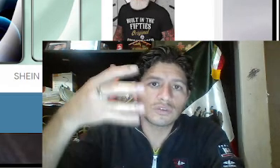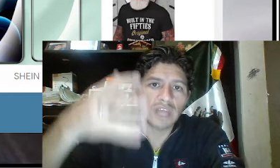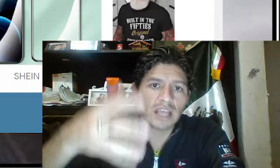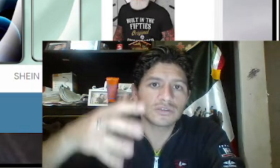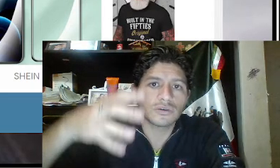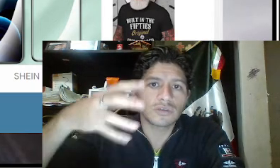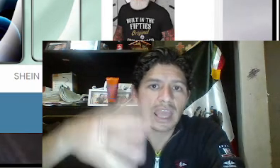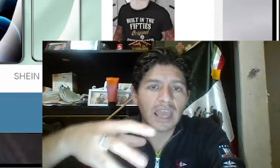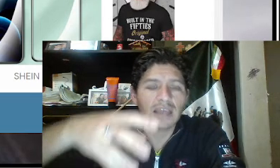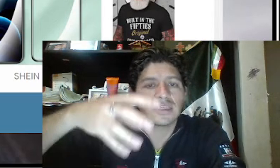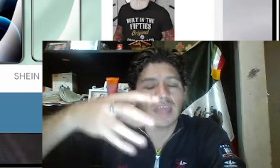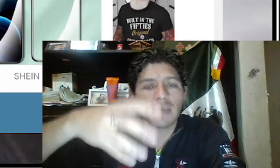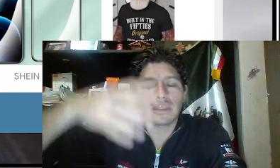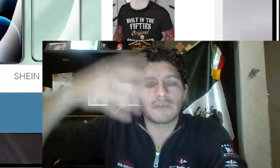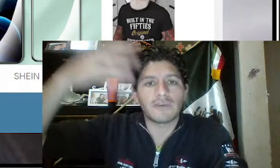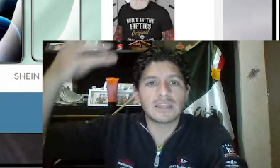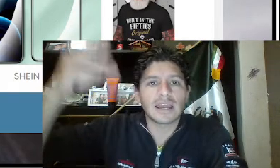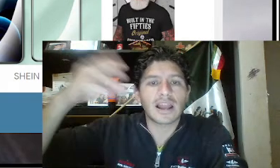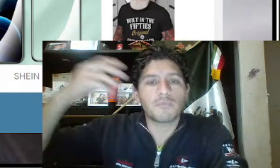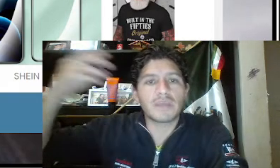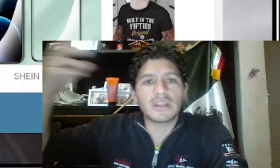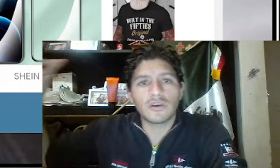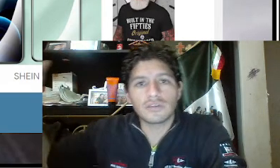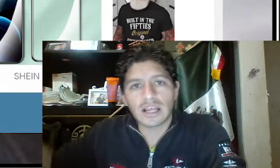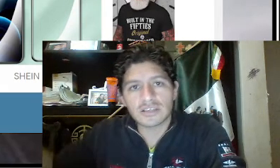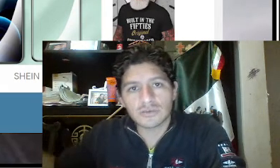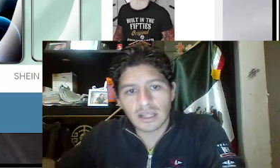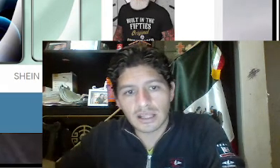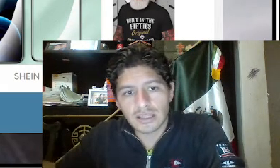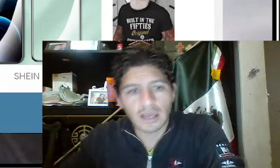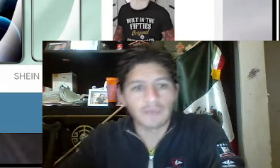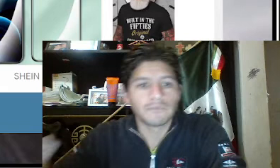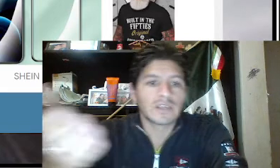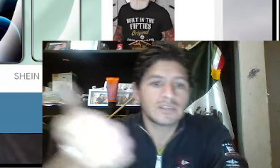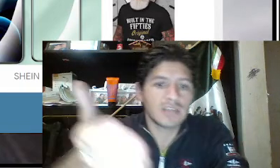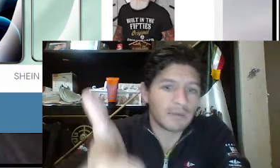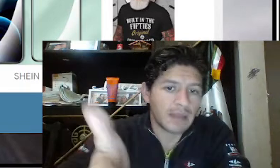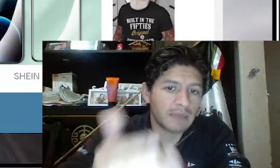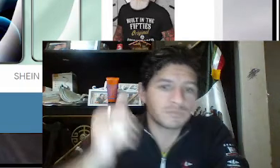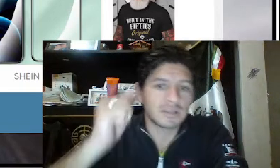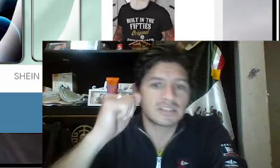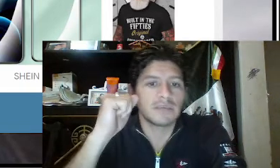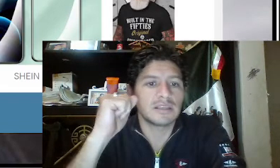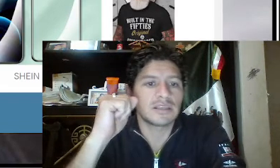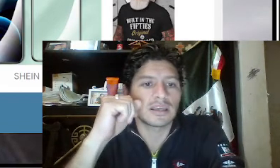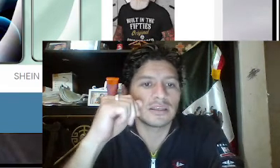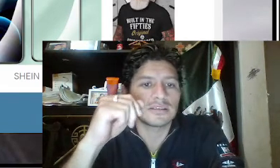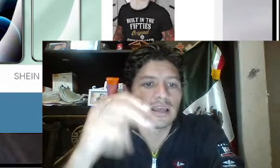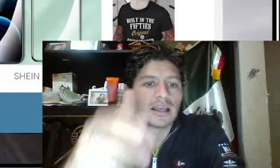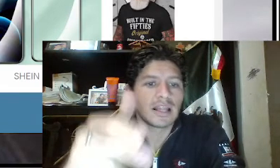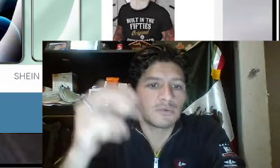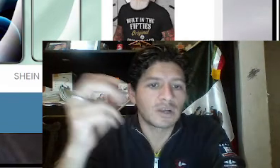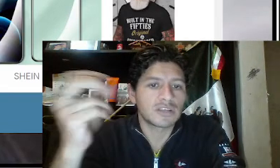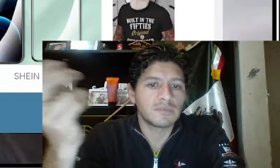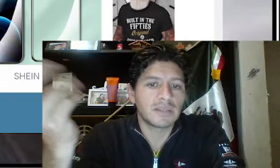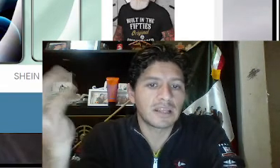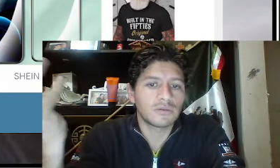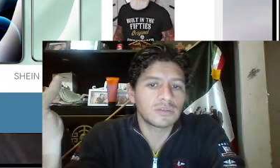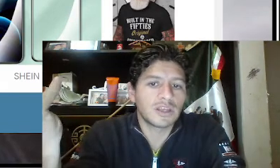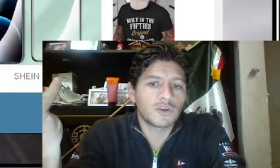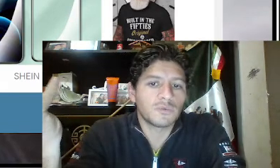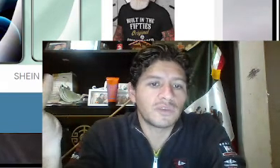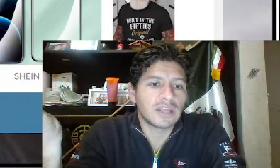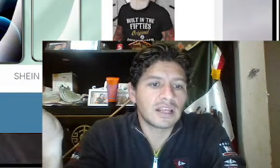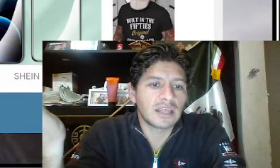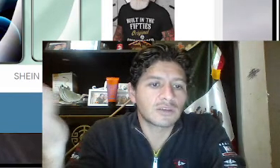un contexto que debe defender la opinión de la ciudadanía. Si hablamos precisamente que dice la revocación de mandato no